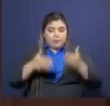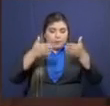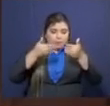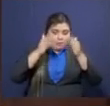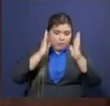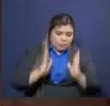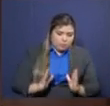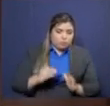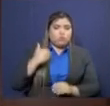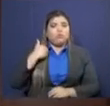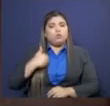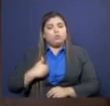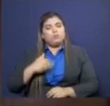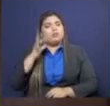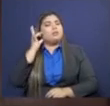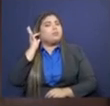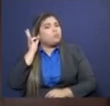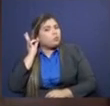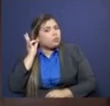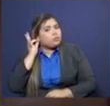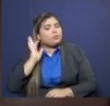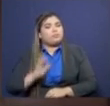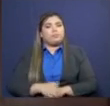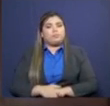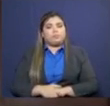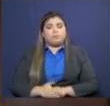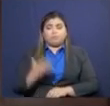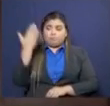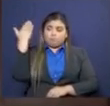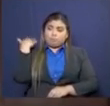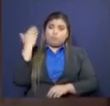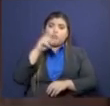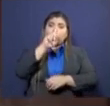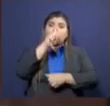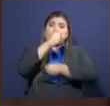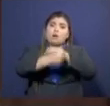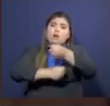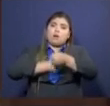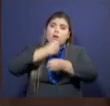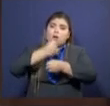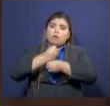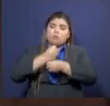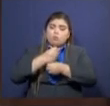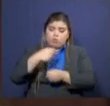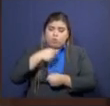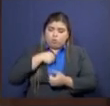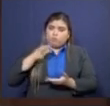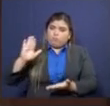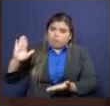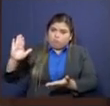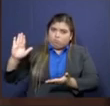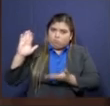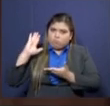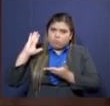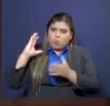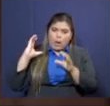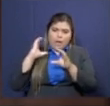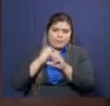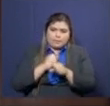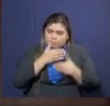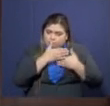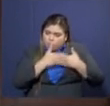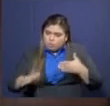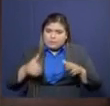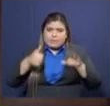Panameños y panameñas, hace un año me comprometí a ejecutar en los primeros 6 meses